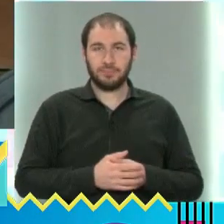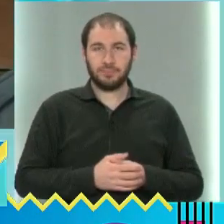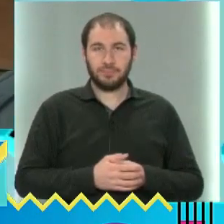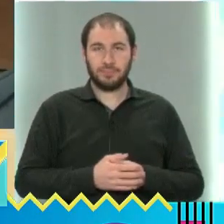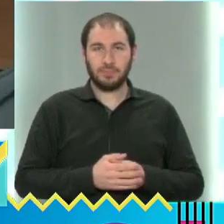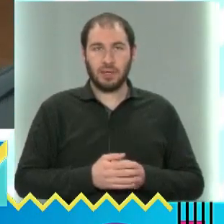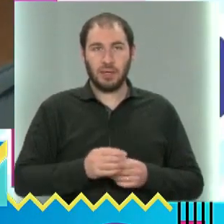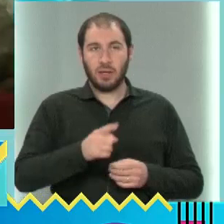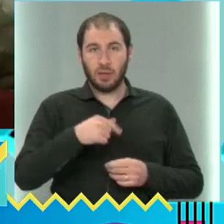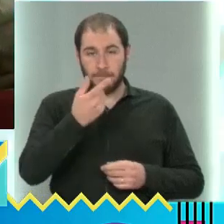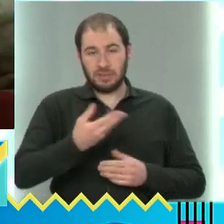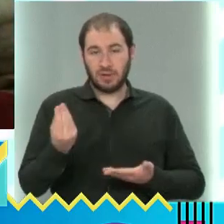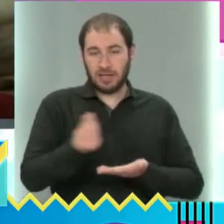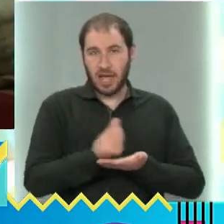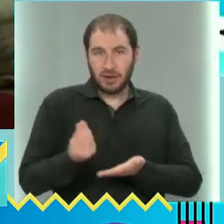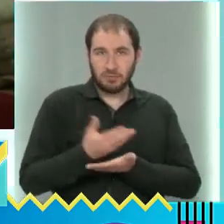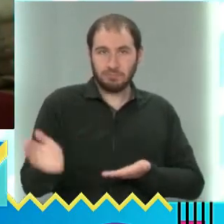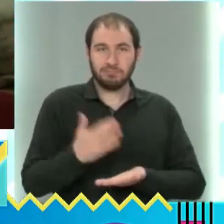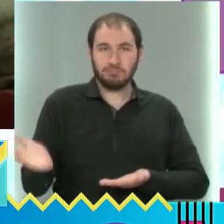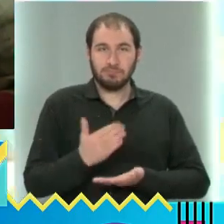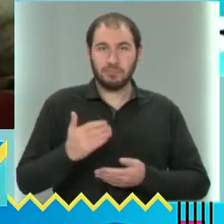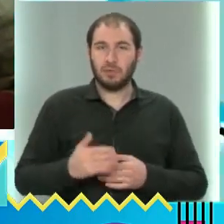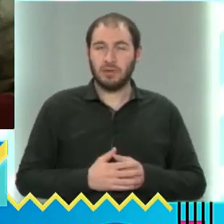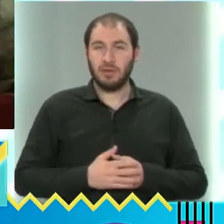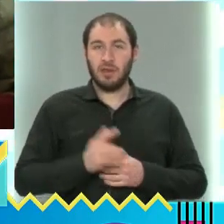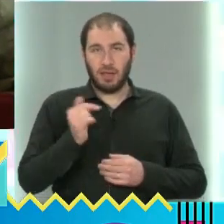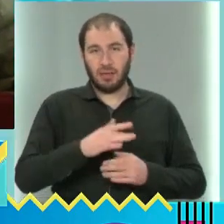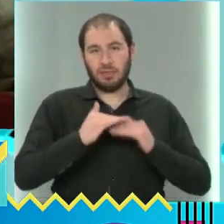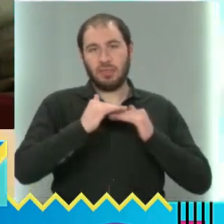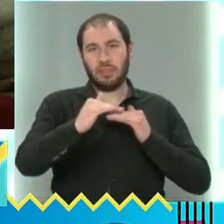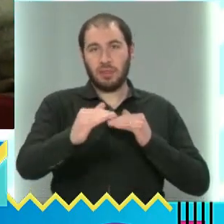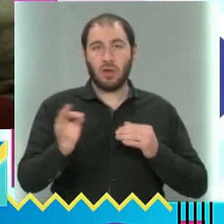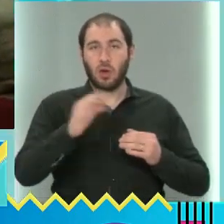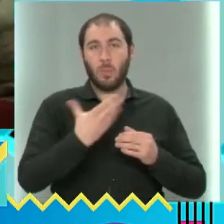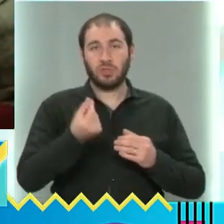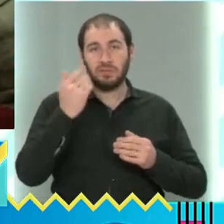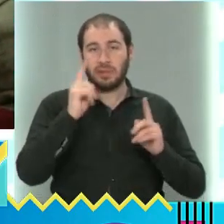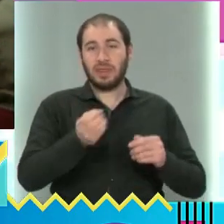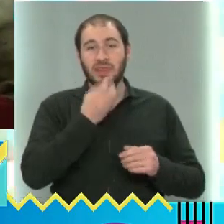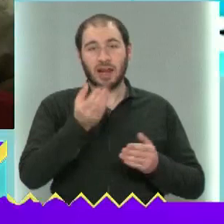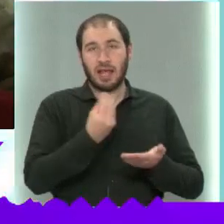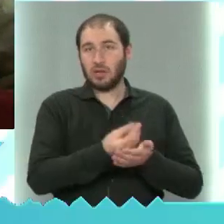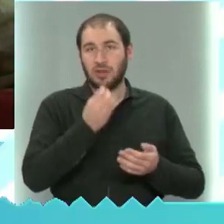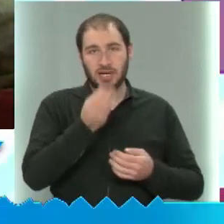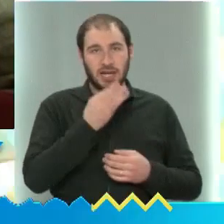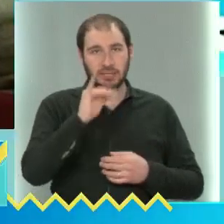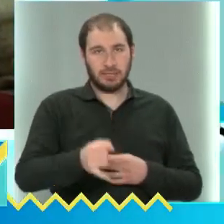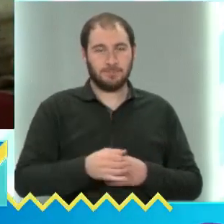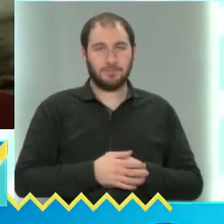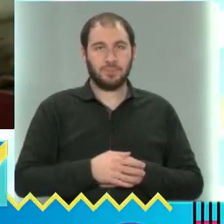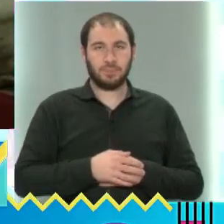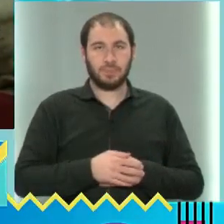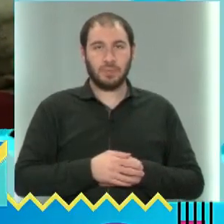puedan tomar personas, a que puedan justamente mantener esto o muchas veces hasta blanquear puestos de trabajo. Esto